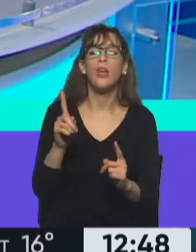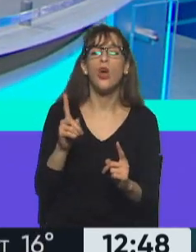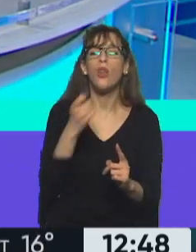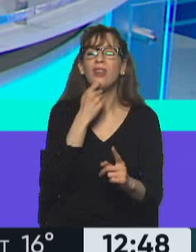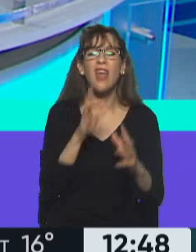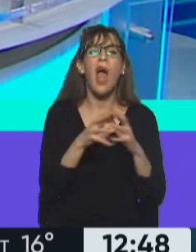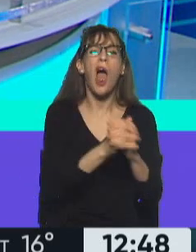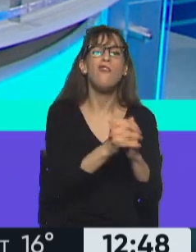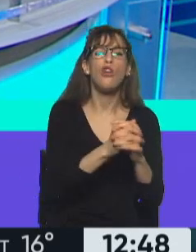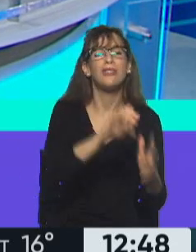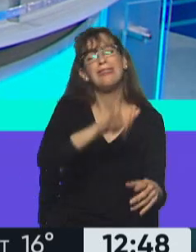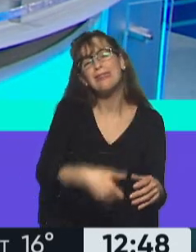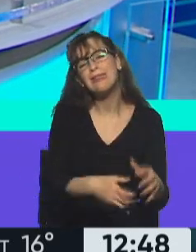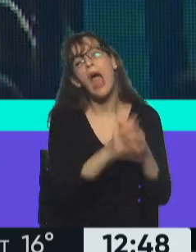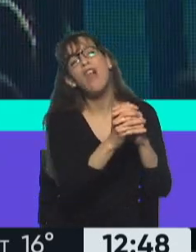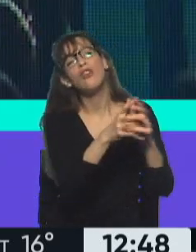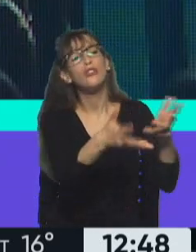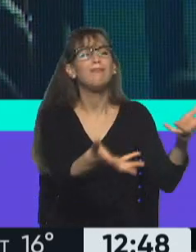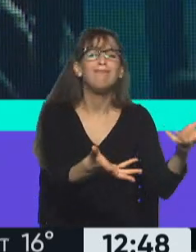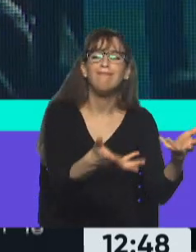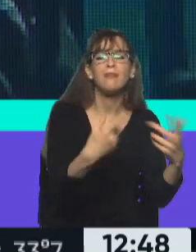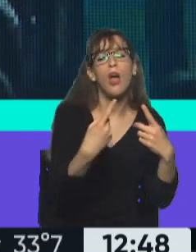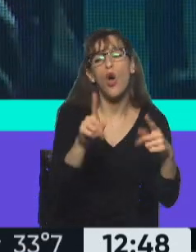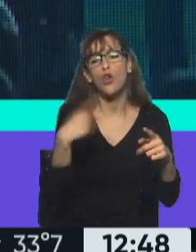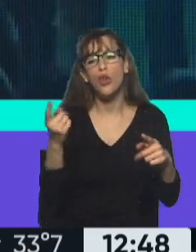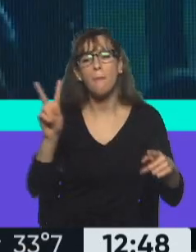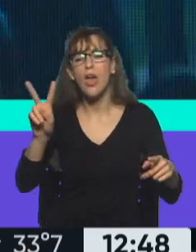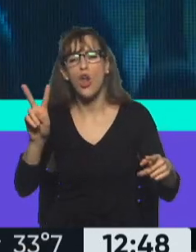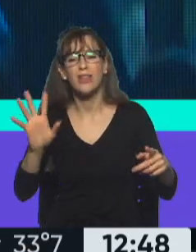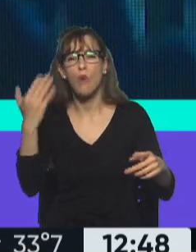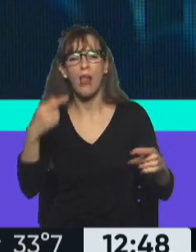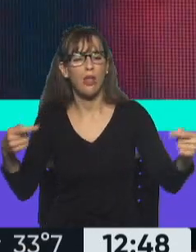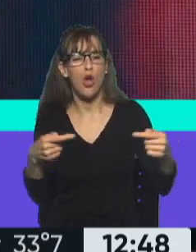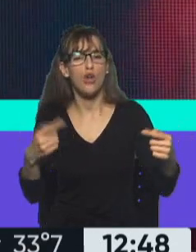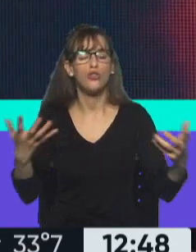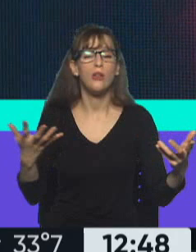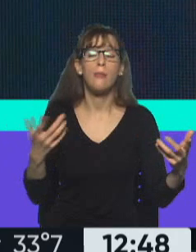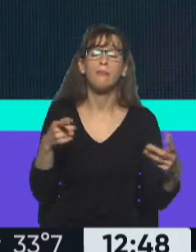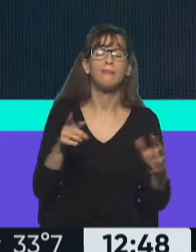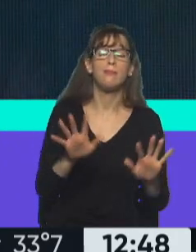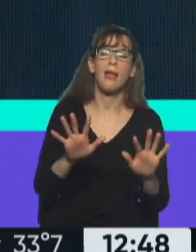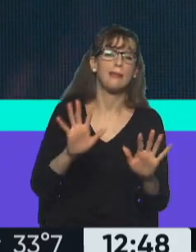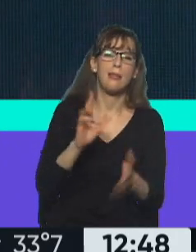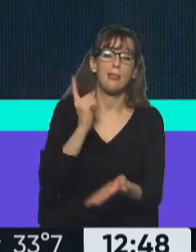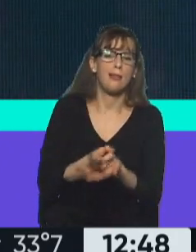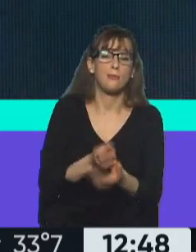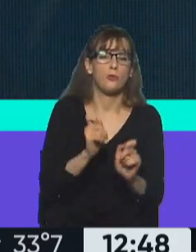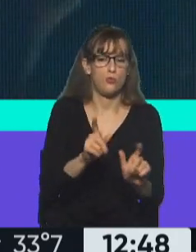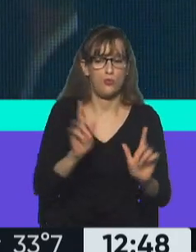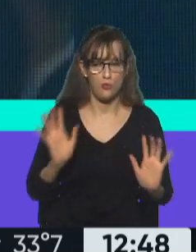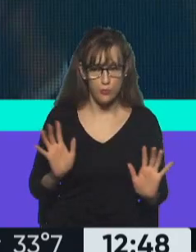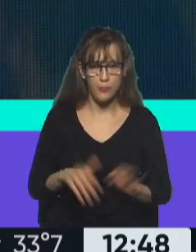tenía una deuda externa insoportable el peronismo le jugaba en contra en ese contexto alfonsín hizo lo que hizo y bueno no